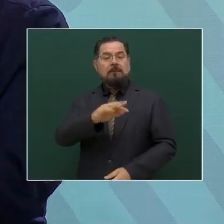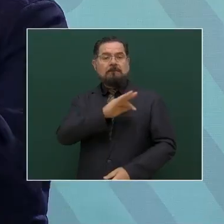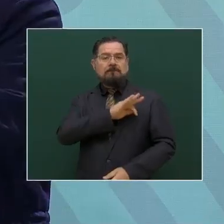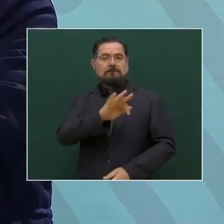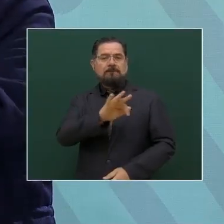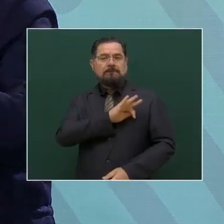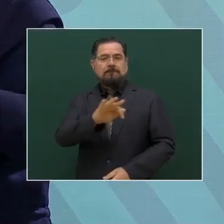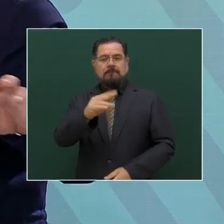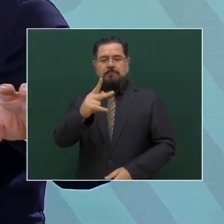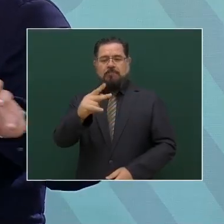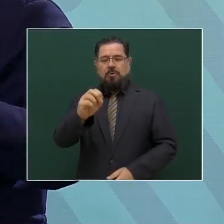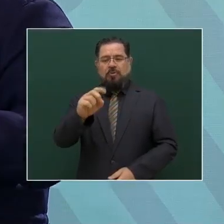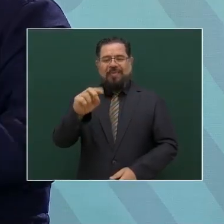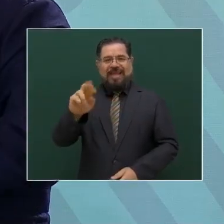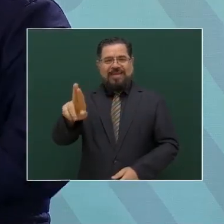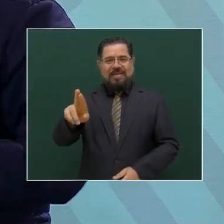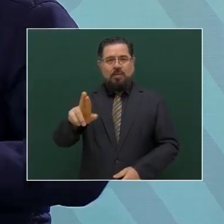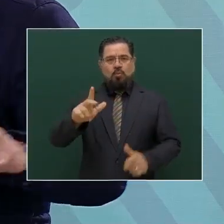quedó intacto